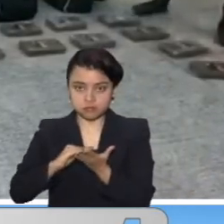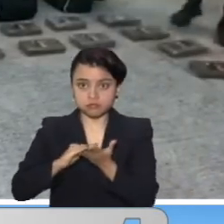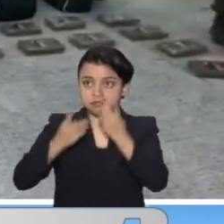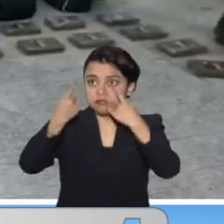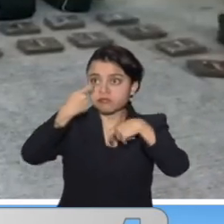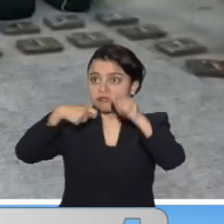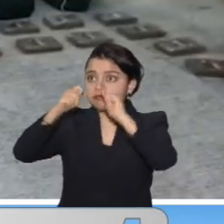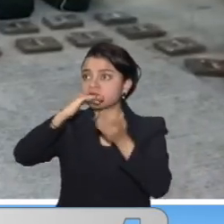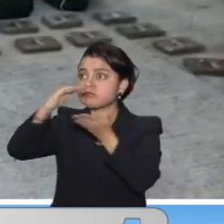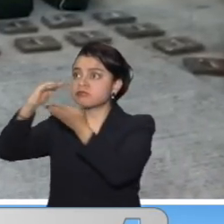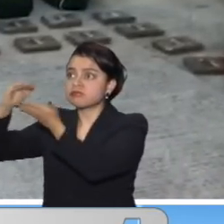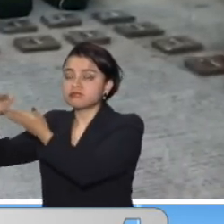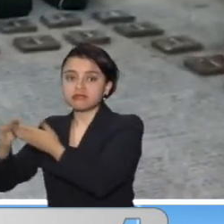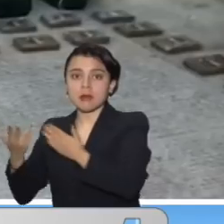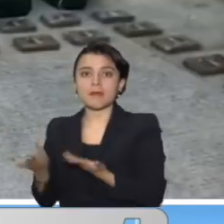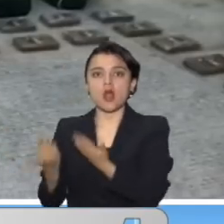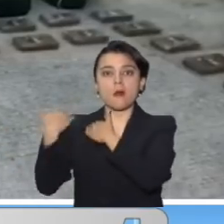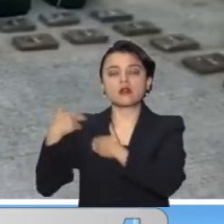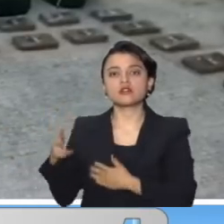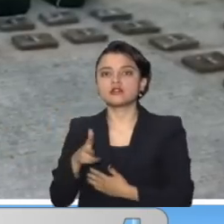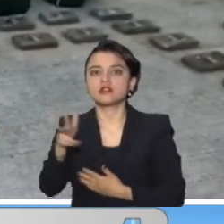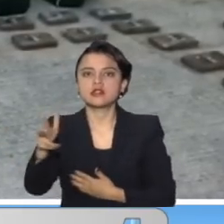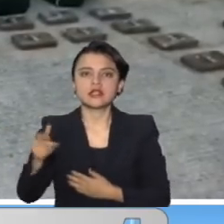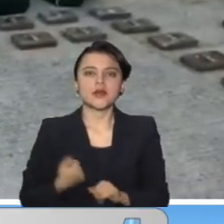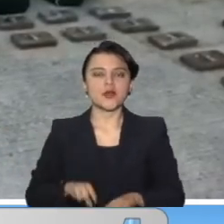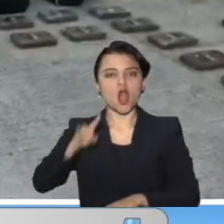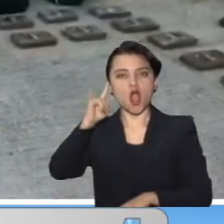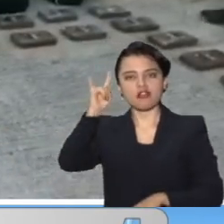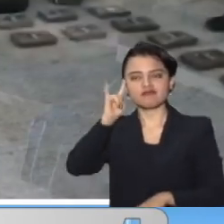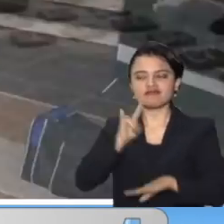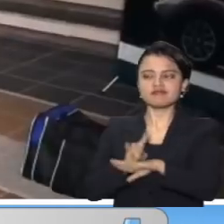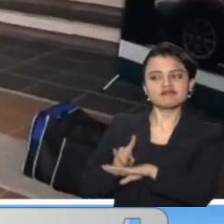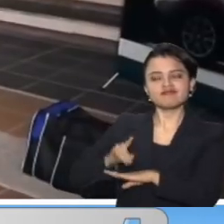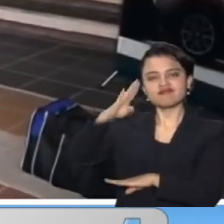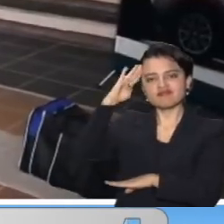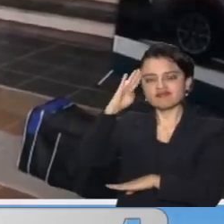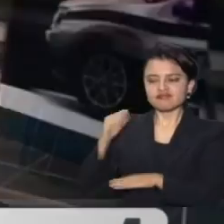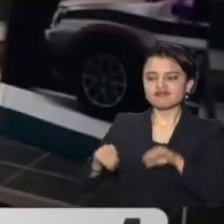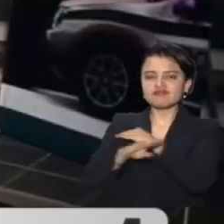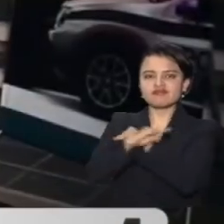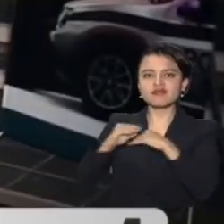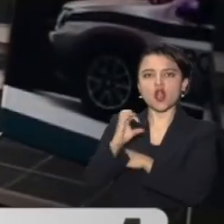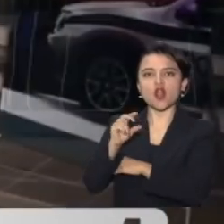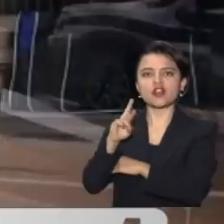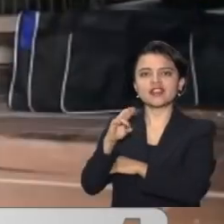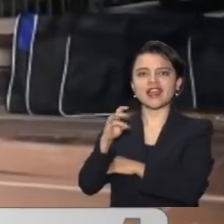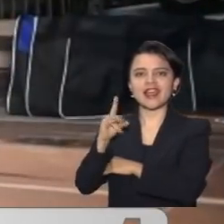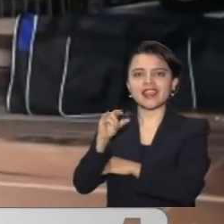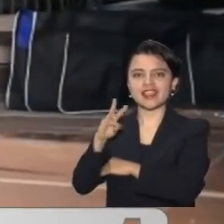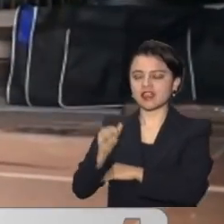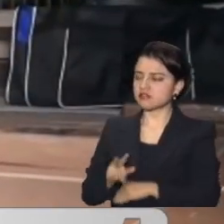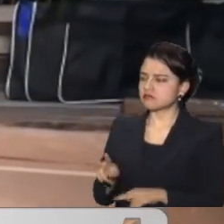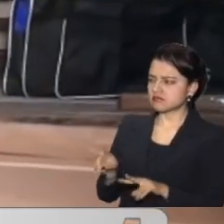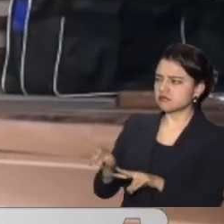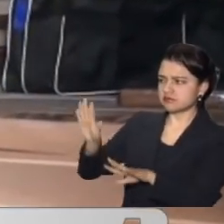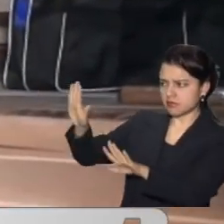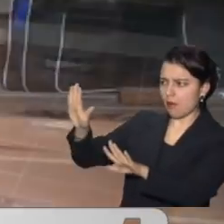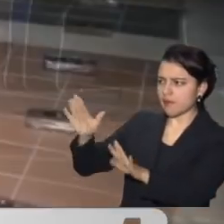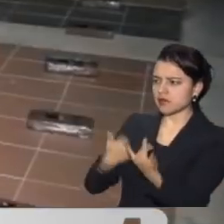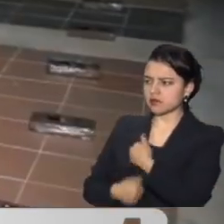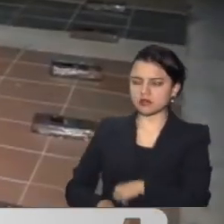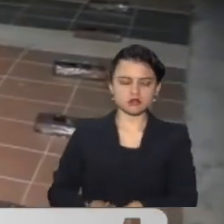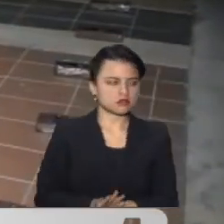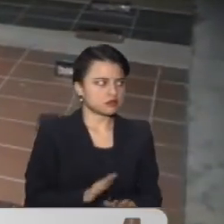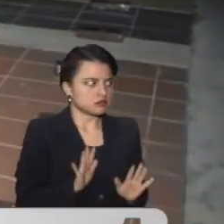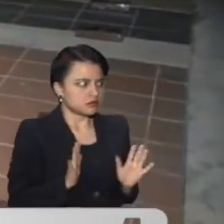Fueron capturados en medio de actividades de control y registro en la vía La Cordialidad. Uniformados de la Policía Metropolitana